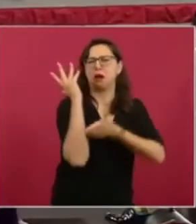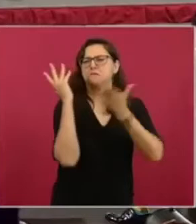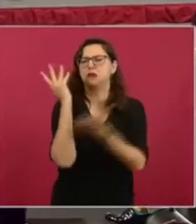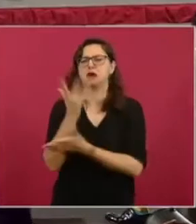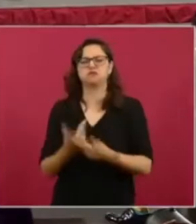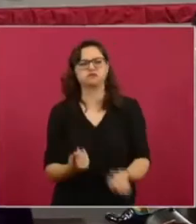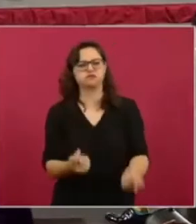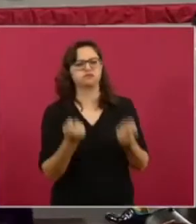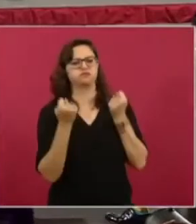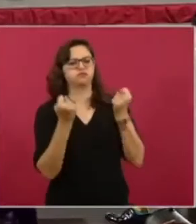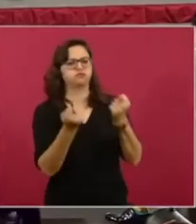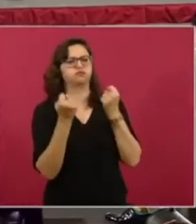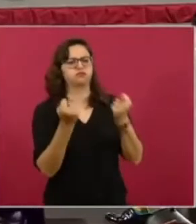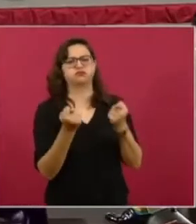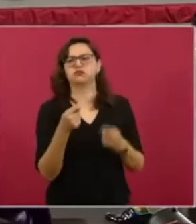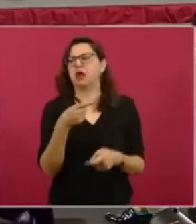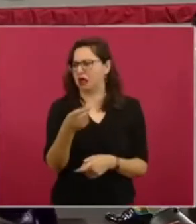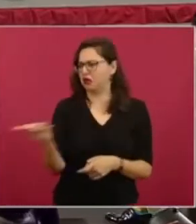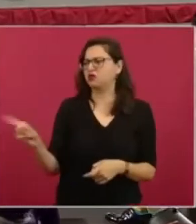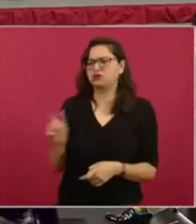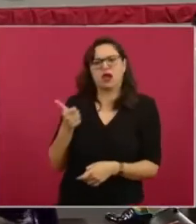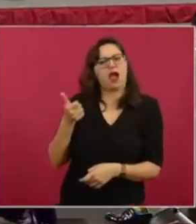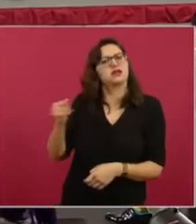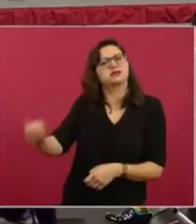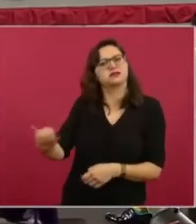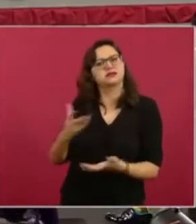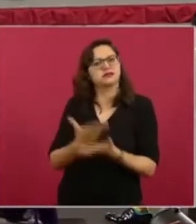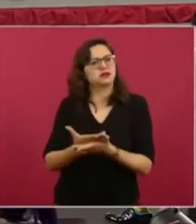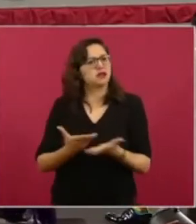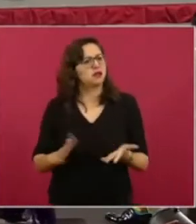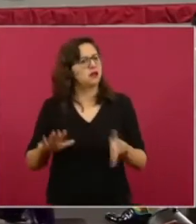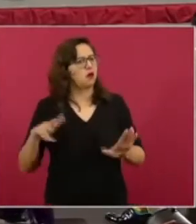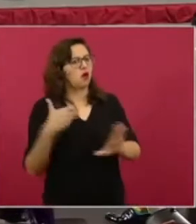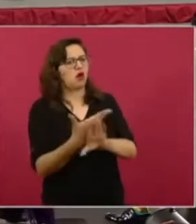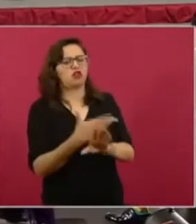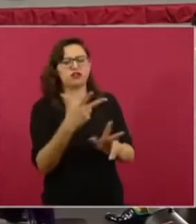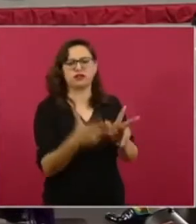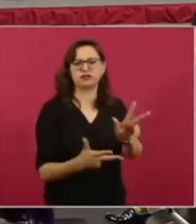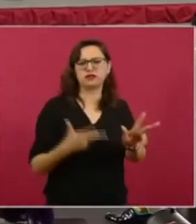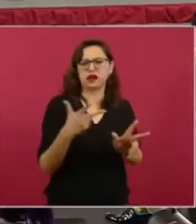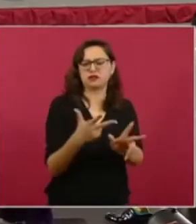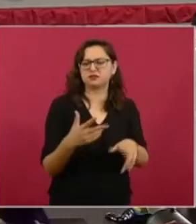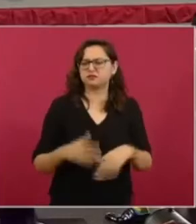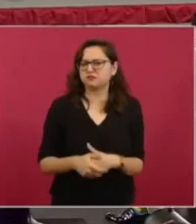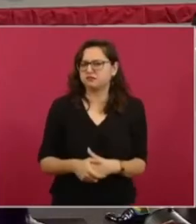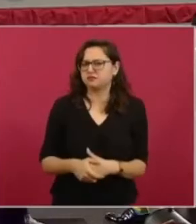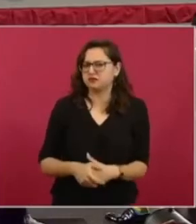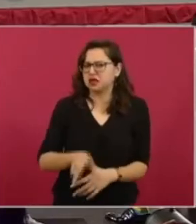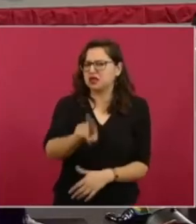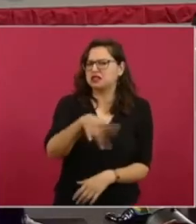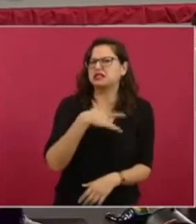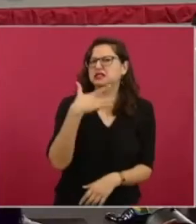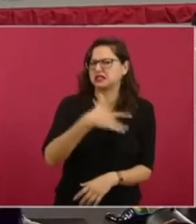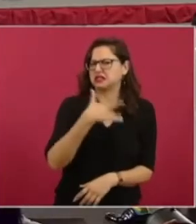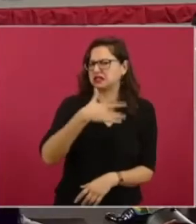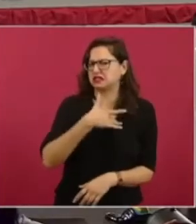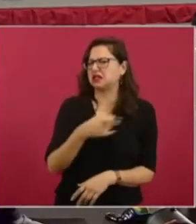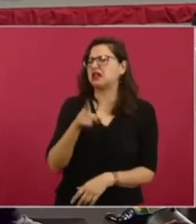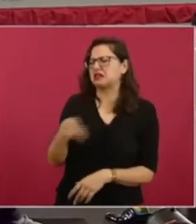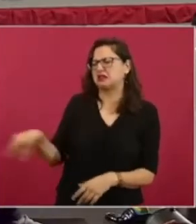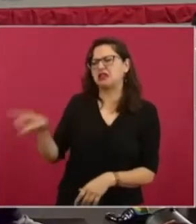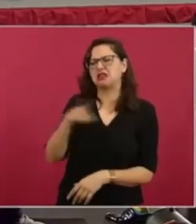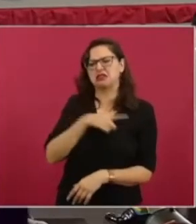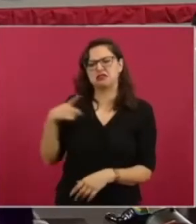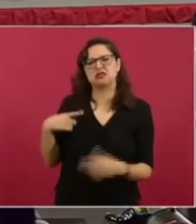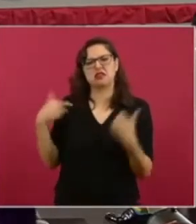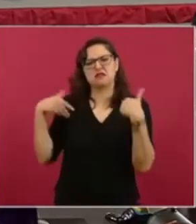La segunda, que va de la mano, ¿usted considera prudente abrir una investigación respecto a cómo se han adjudicado grandes extensiones de